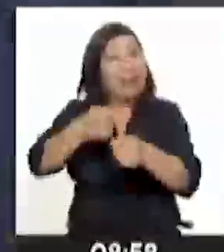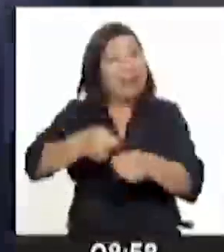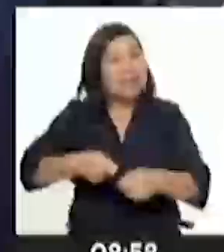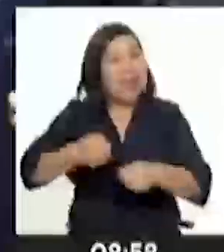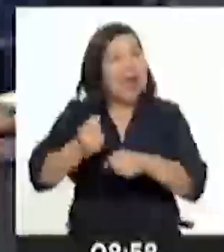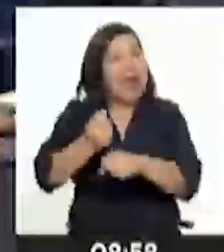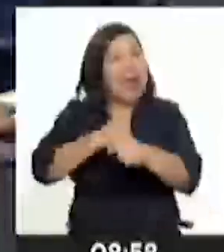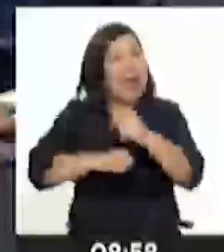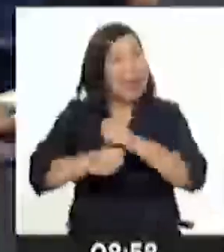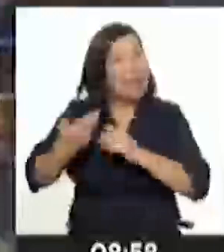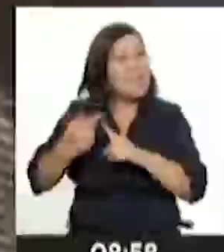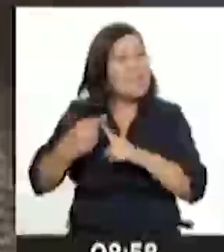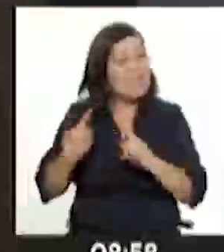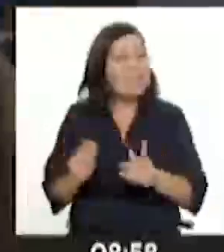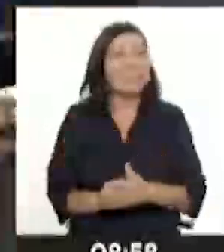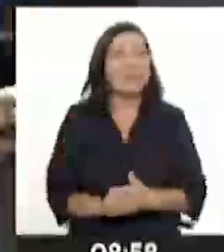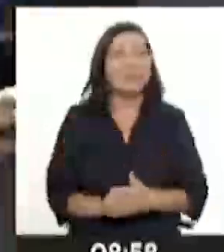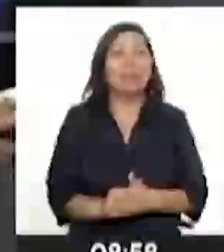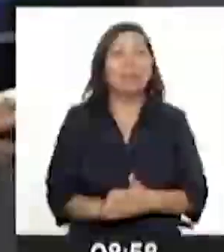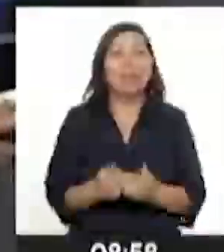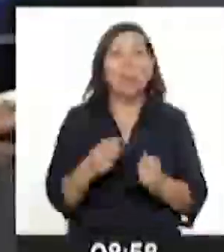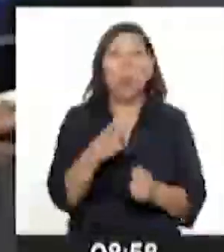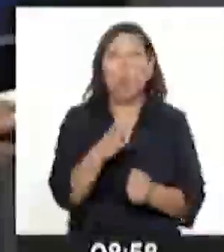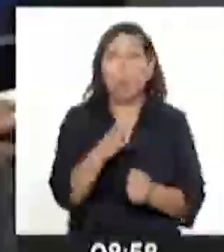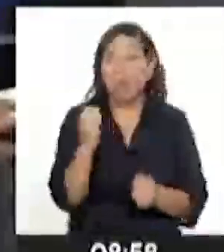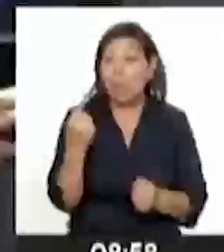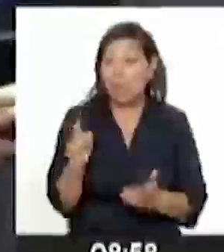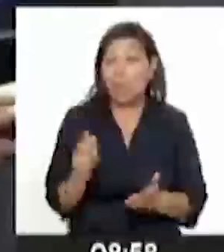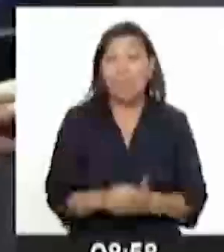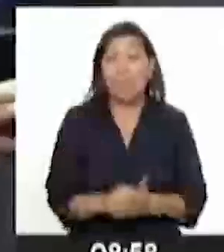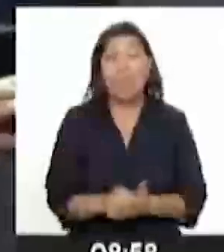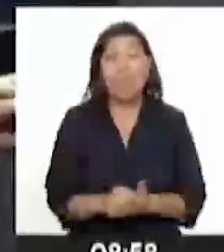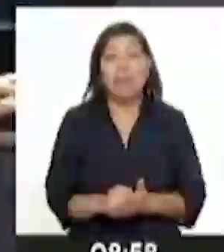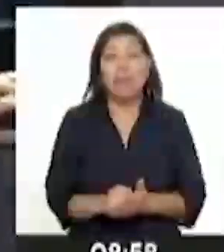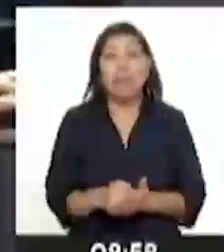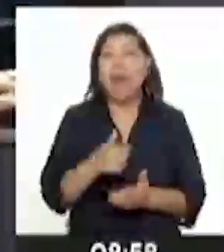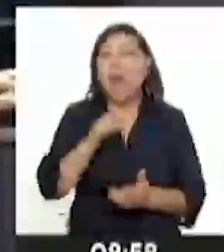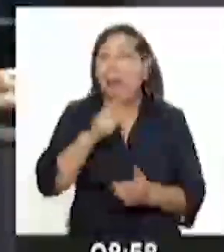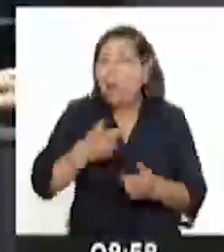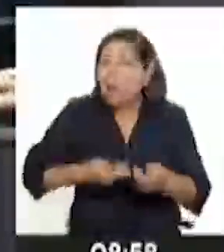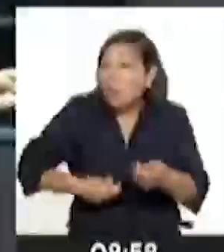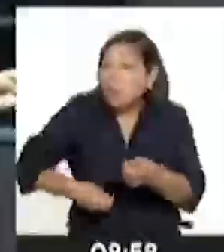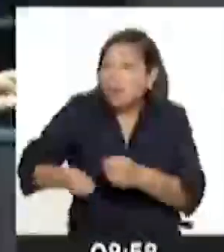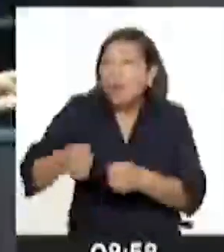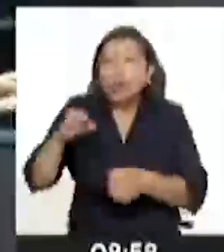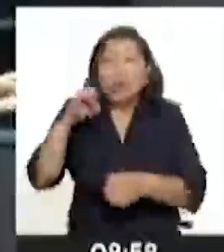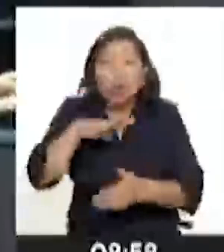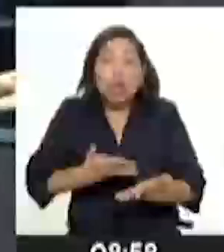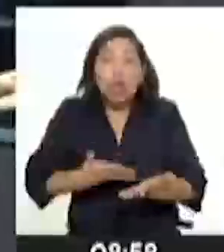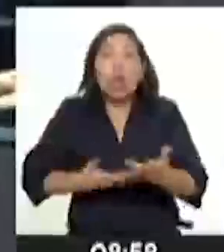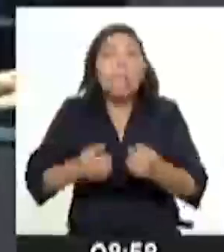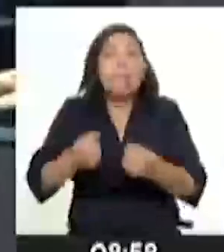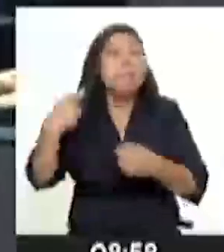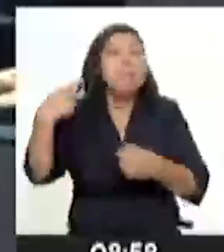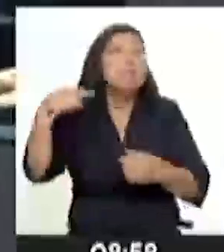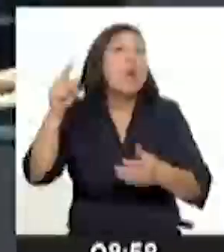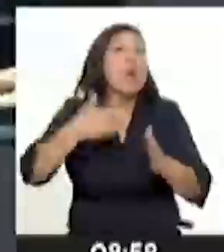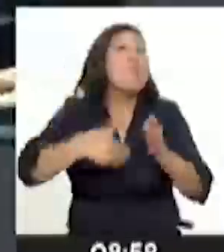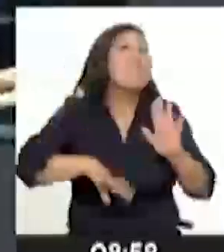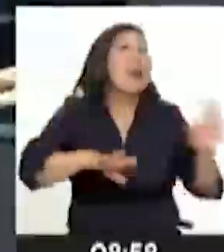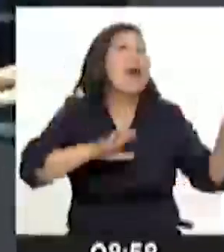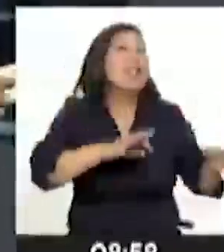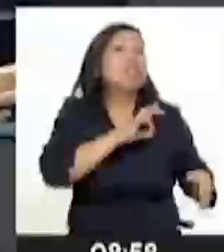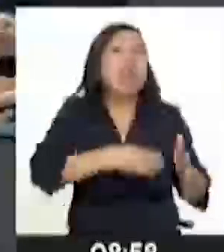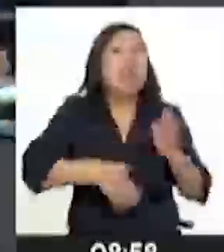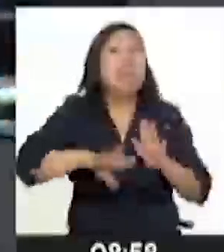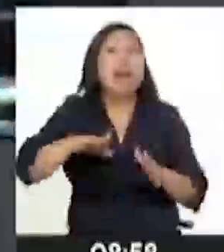años atrás. Entonces, Perú exporta 400 millones en el sector acuícola, podría ser más. Chile, Ecuador exportan miles de millones y estamos en ese